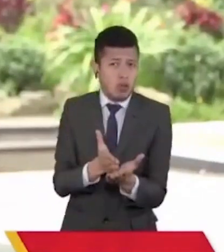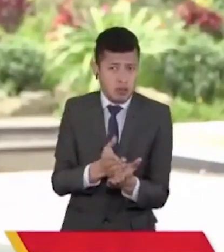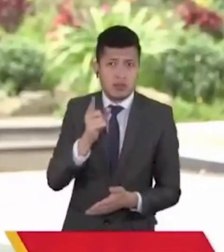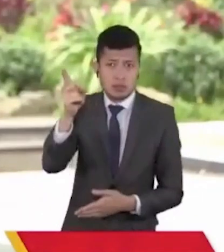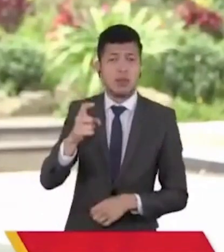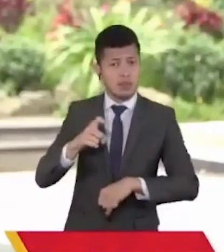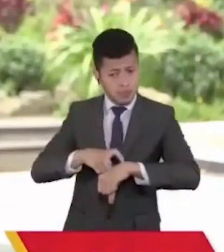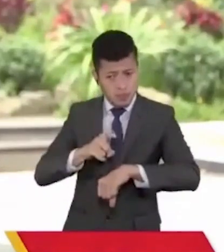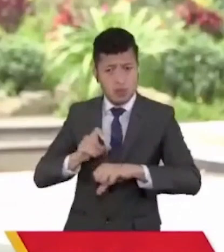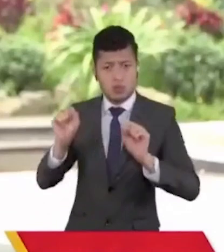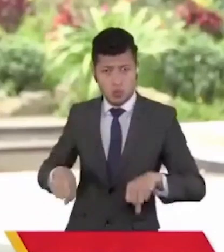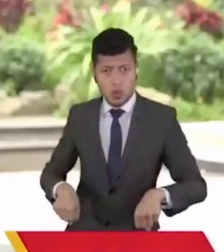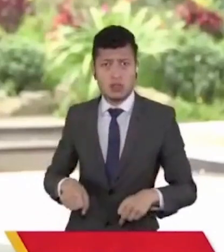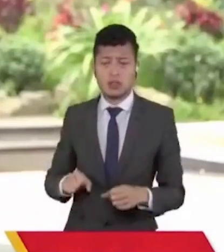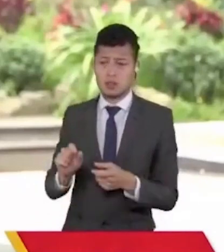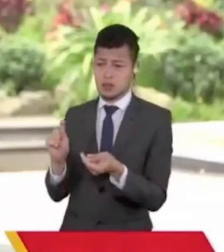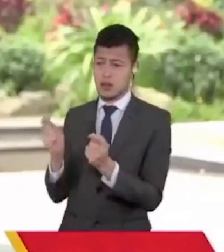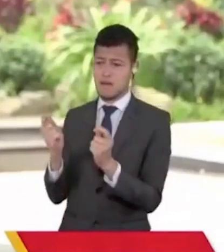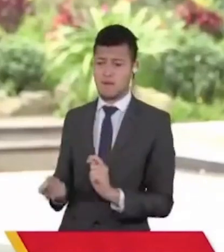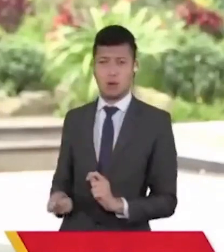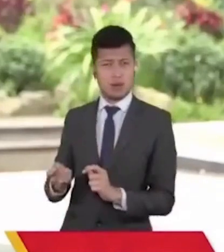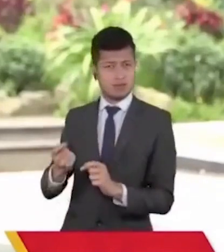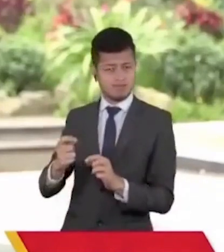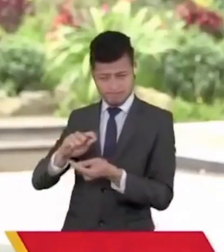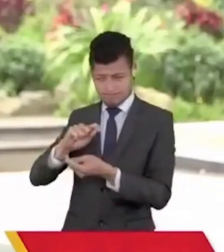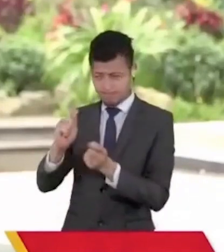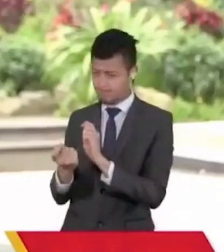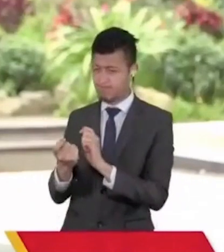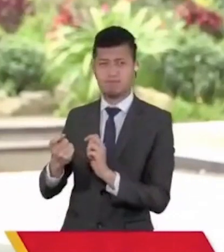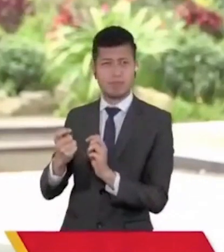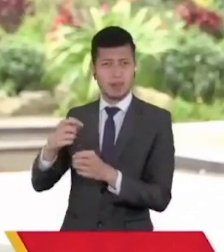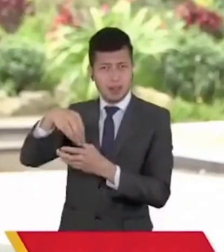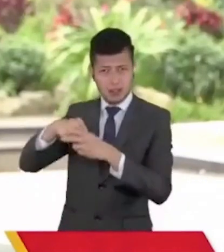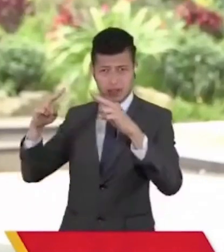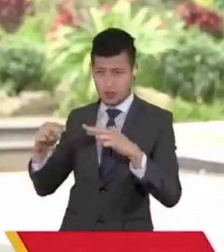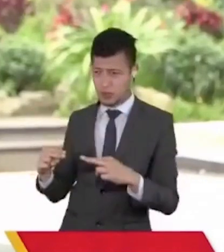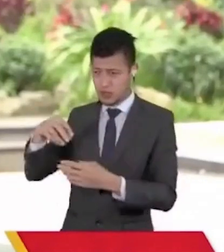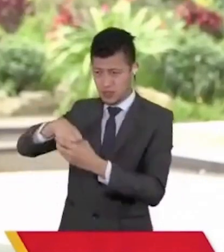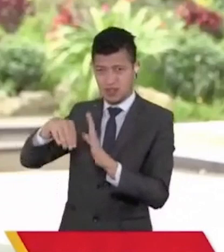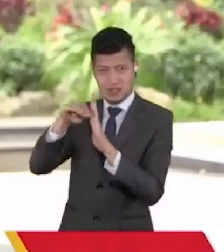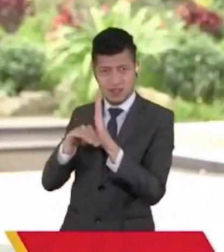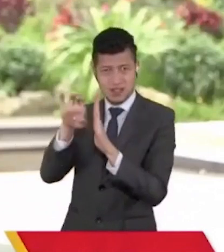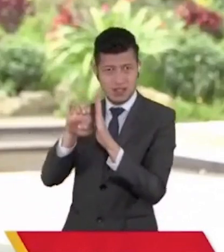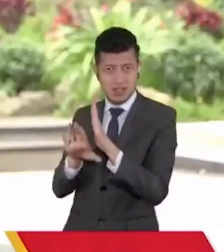tiene tiempo para acometer una reforma estructural a la Policía Nacional.